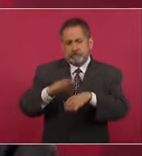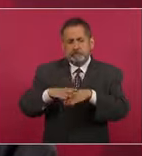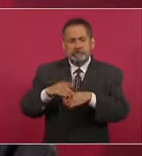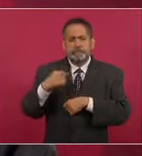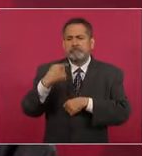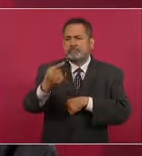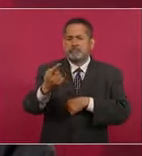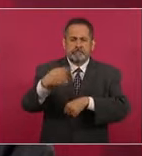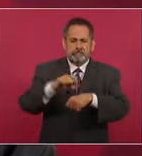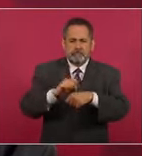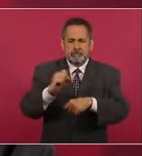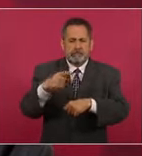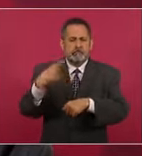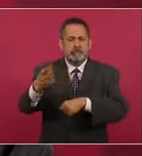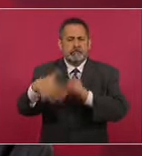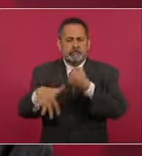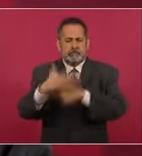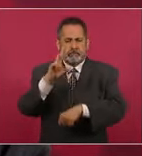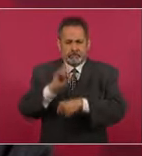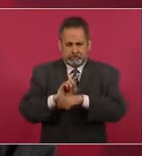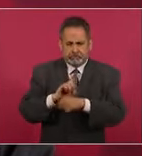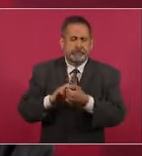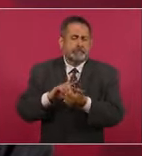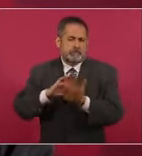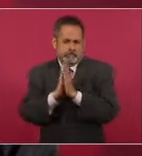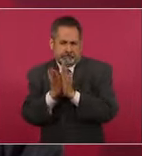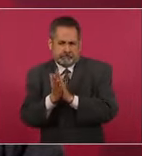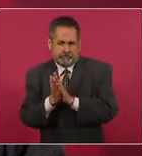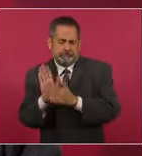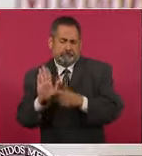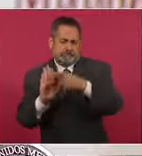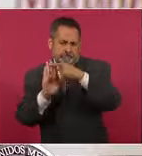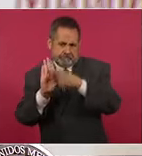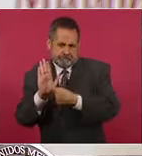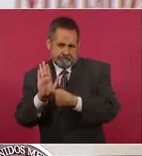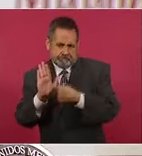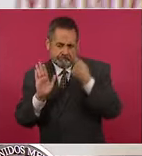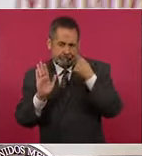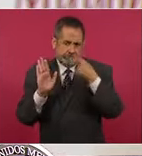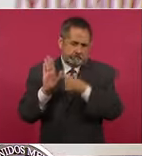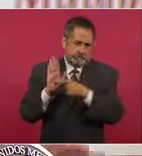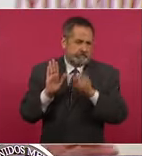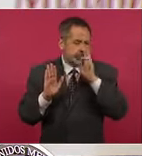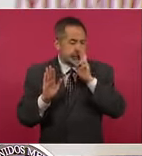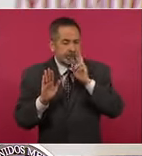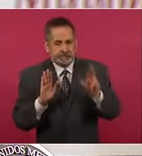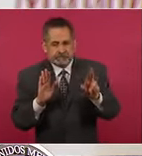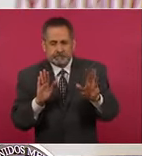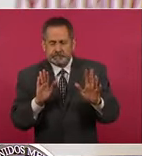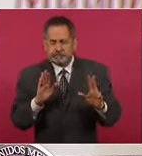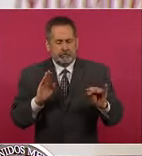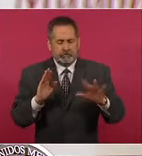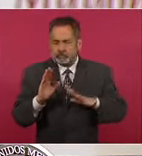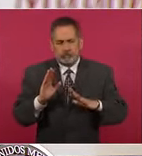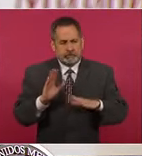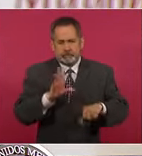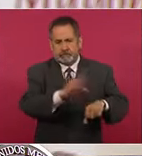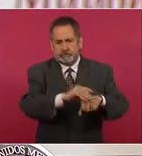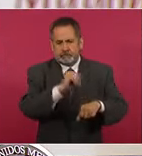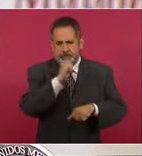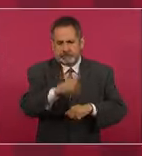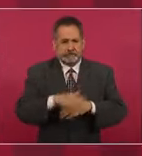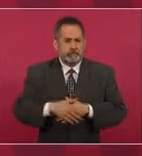expediente de la Dirección de Juegos y Sorteos y seguramente ya habrá para esa fecha una resolución